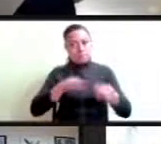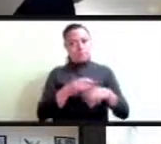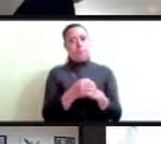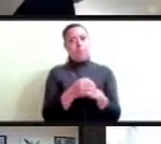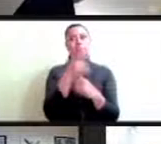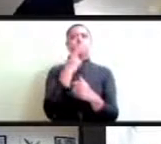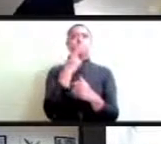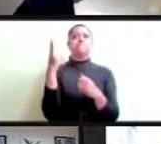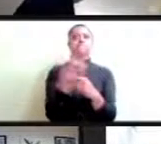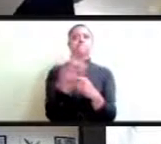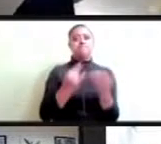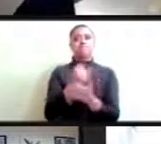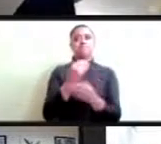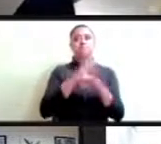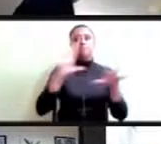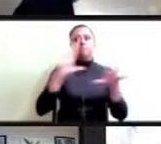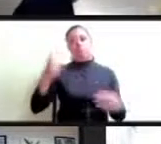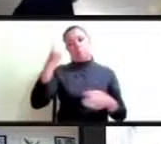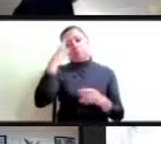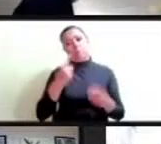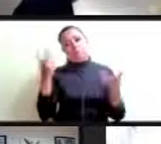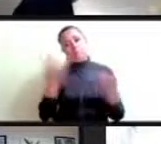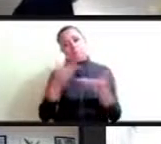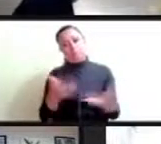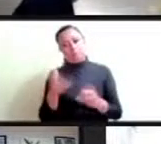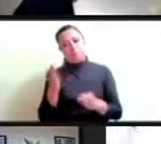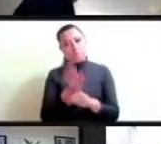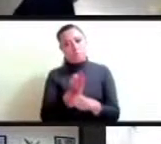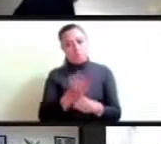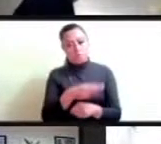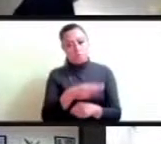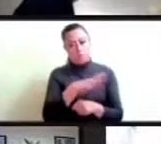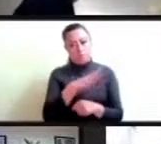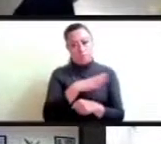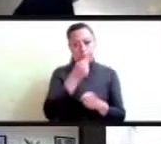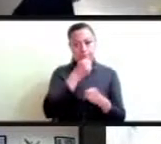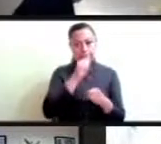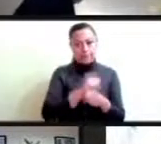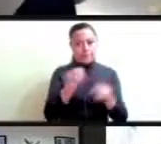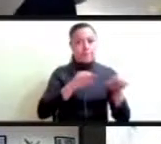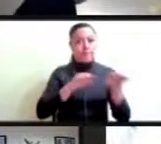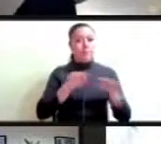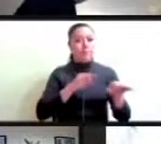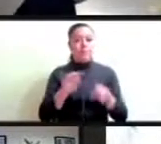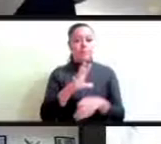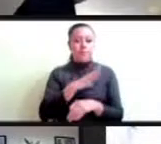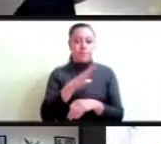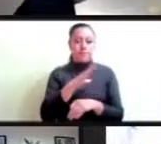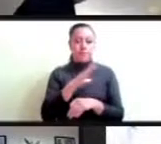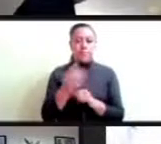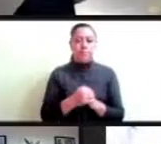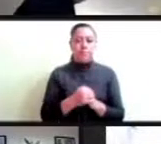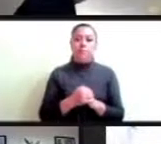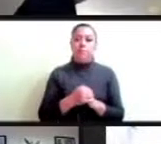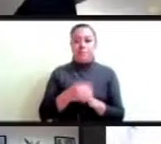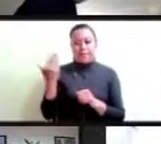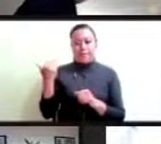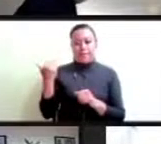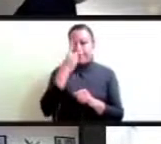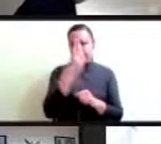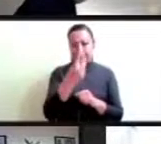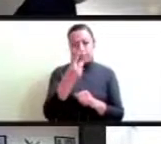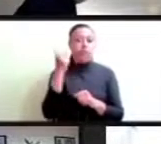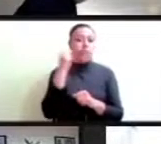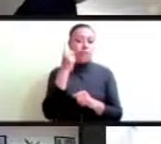haga. Si tiene recursos la Secretaría de Trabajo, como bien lo señaló el diputado proponente, y no se han